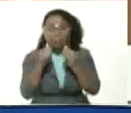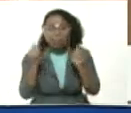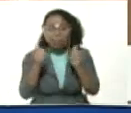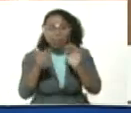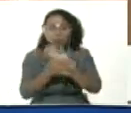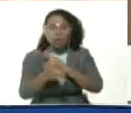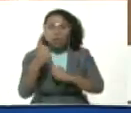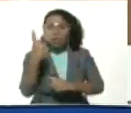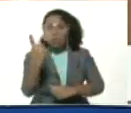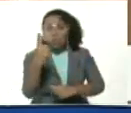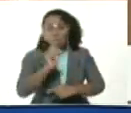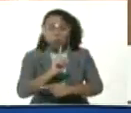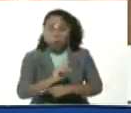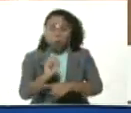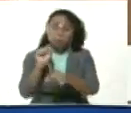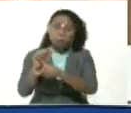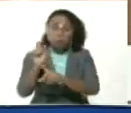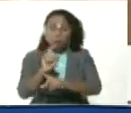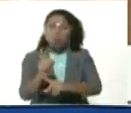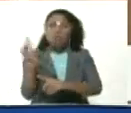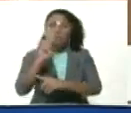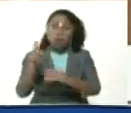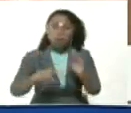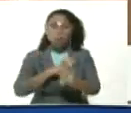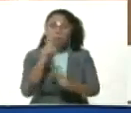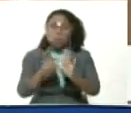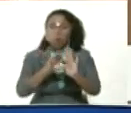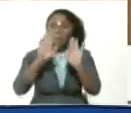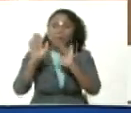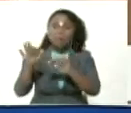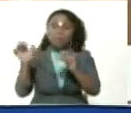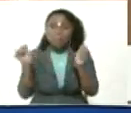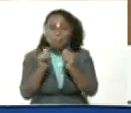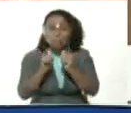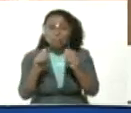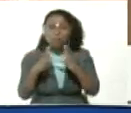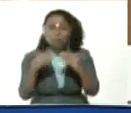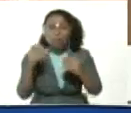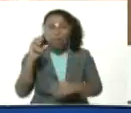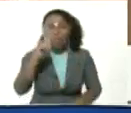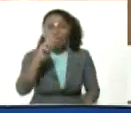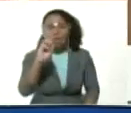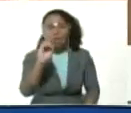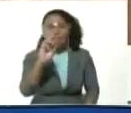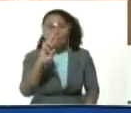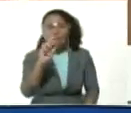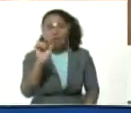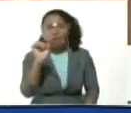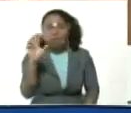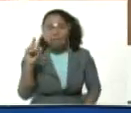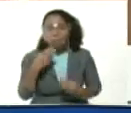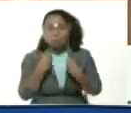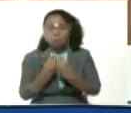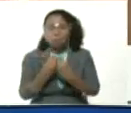solos, estamos con ustedes. Venezuela entera está con Mérida, está con Tovar. Venezuela está con